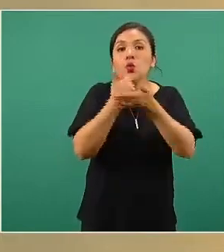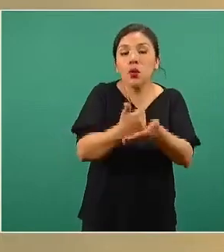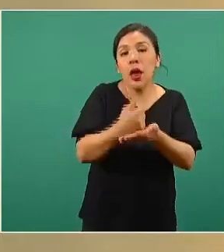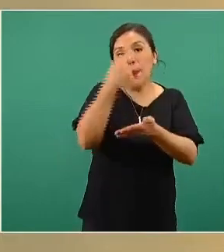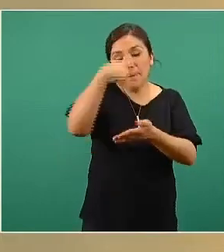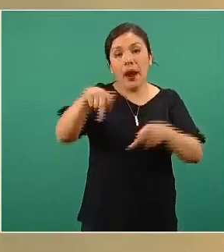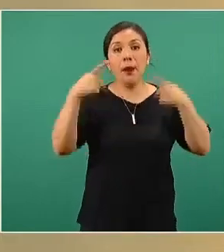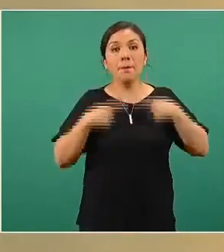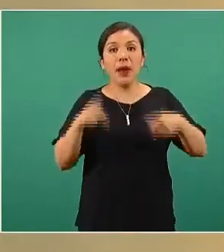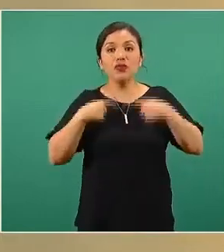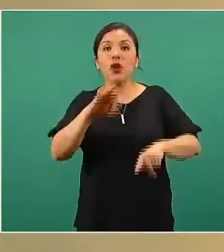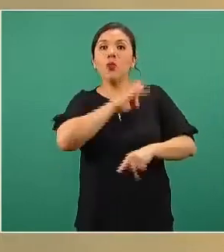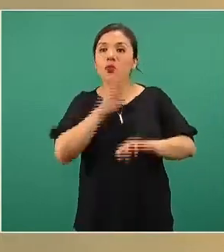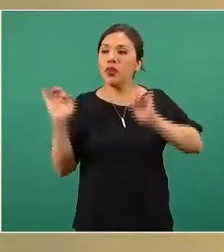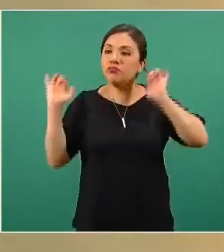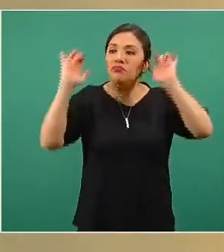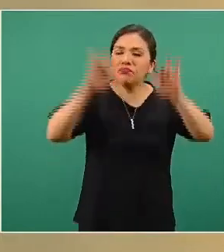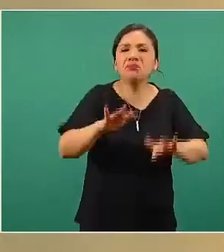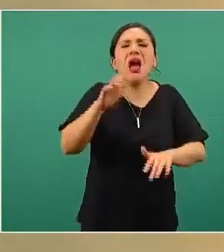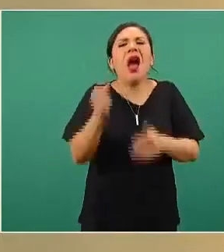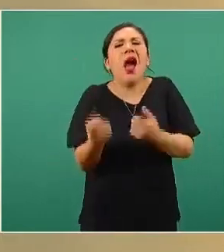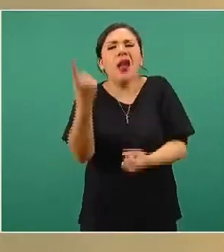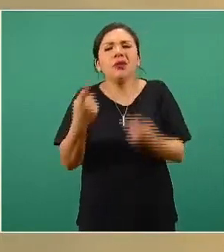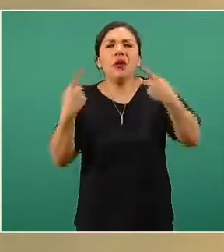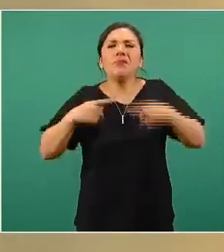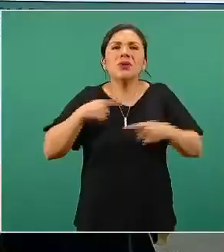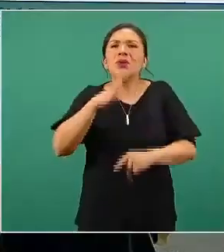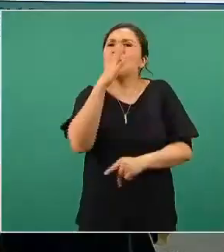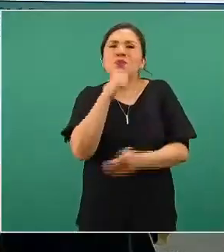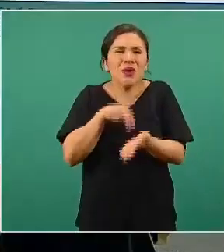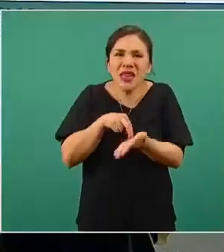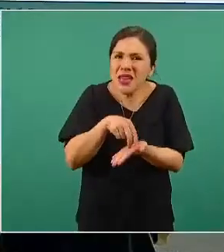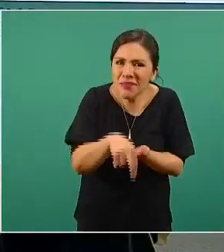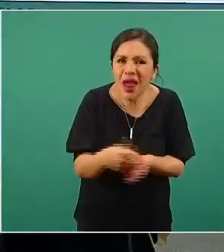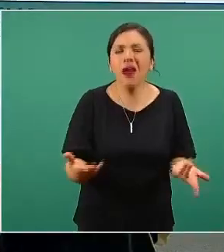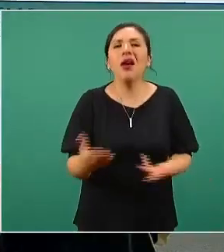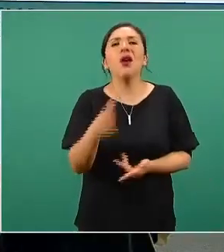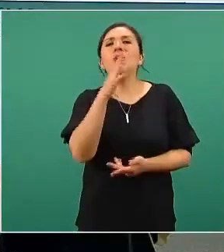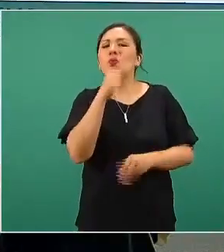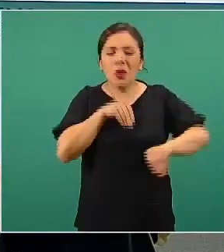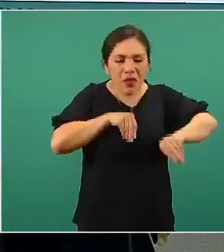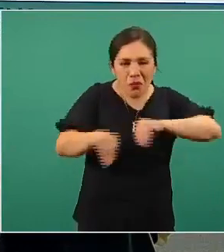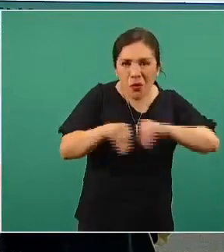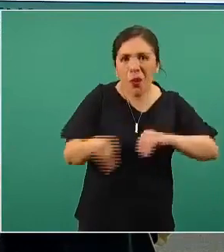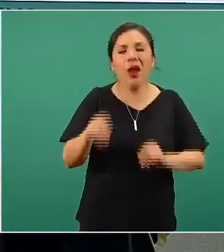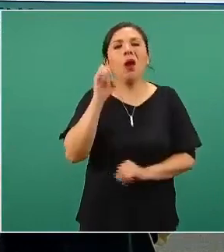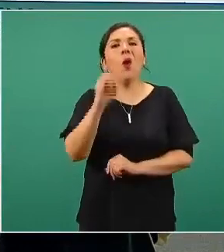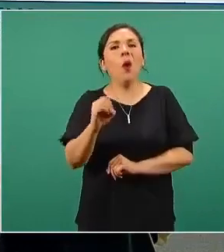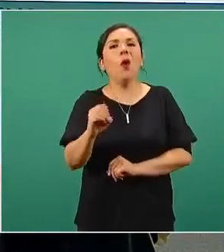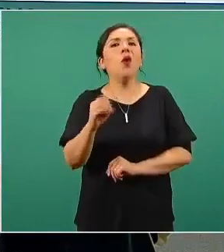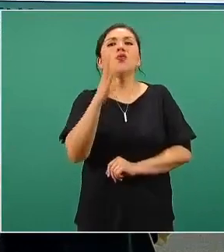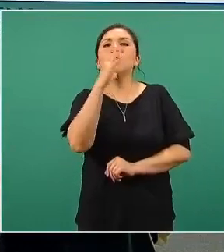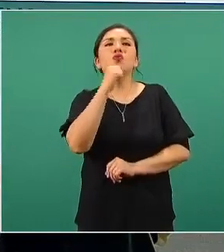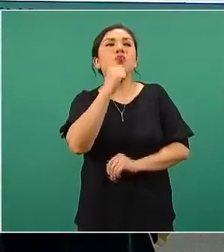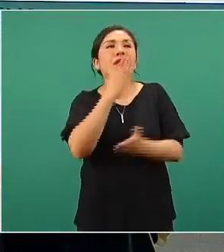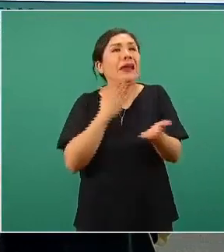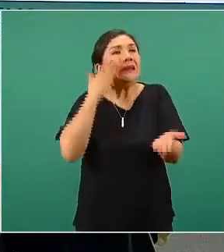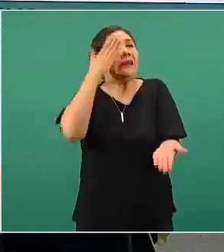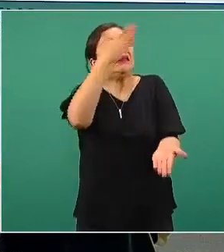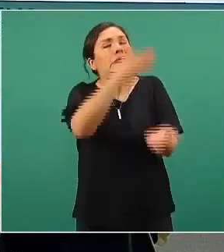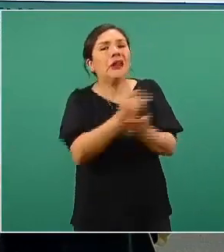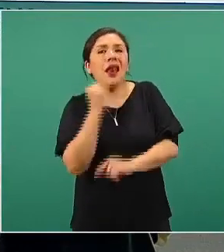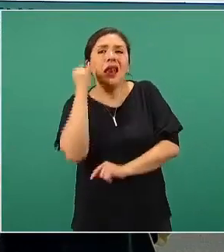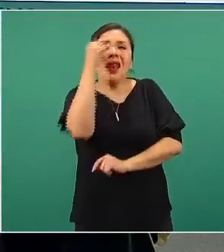se desplacen personas que tienen dificultad de movilidad, personas que tienen dificultad de acceso, personas que